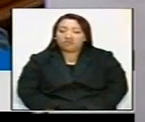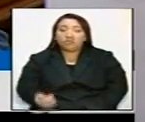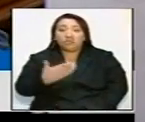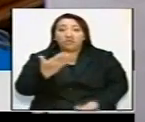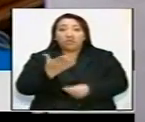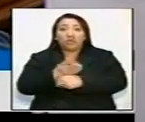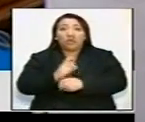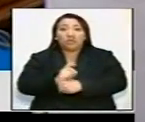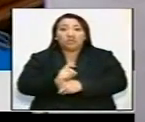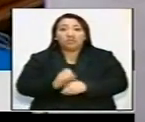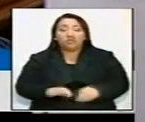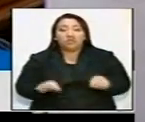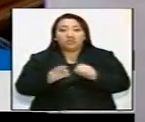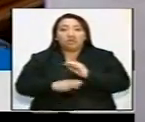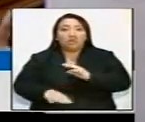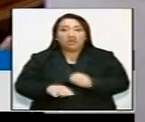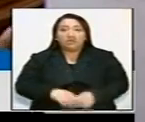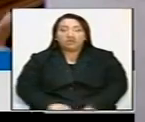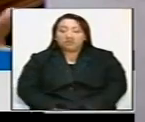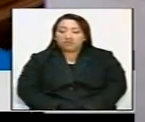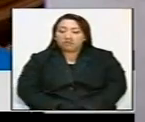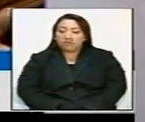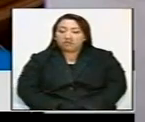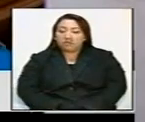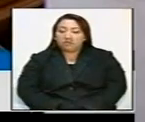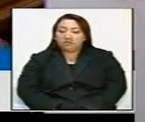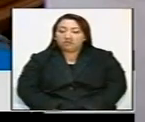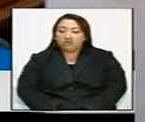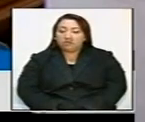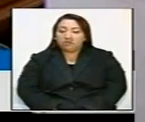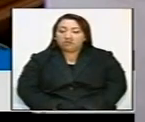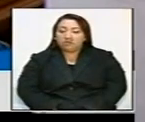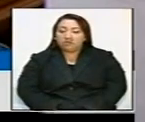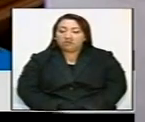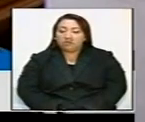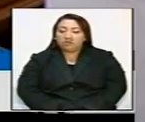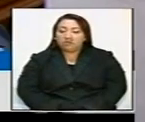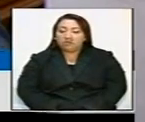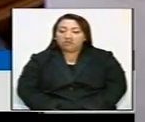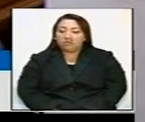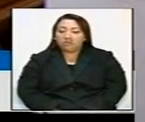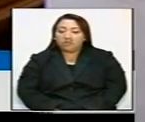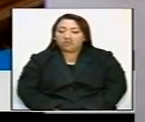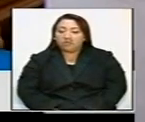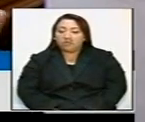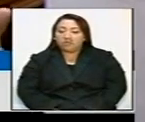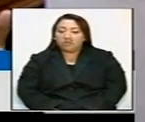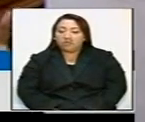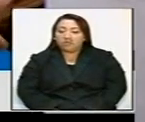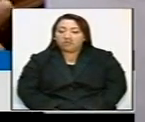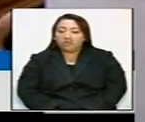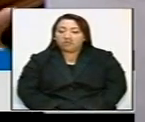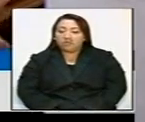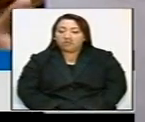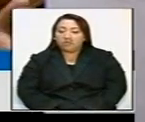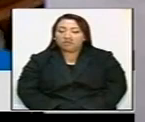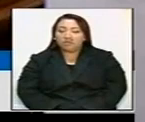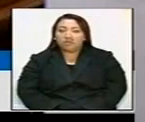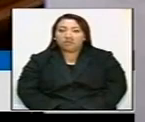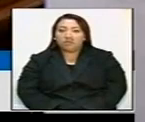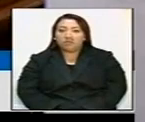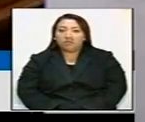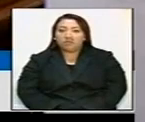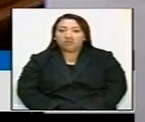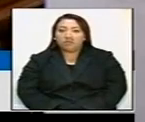educación básica, primaria y secundaria, y cómo vincular la secundaria con el